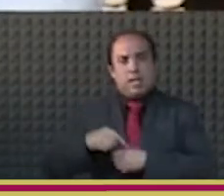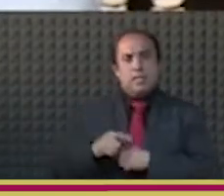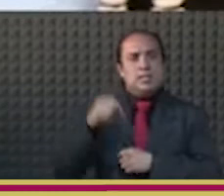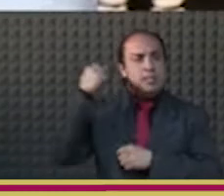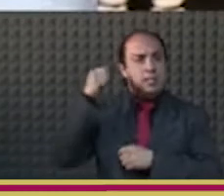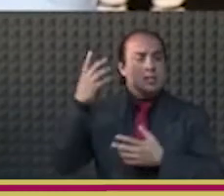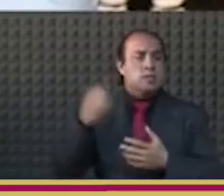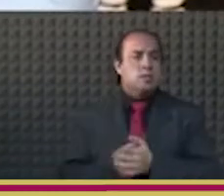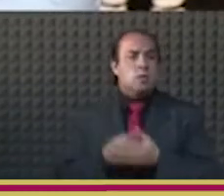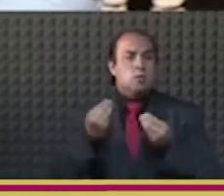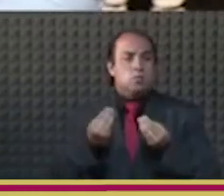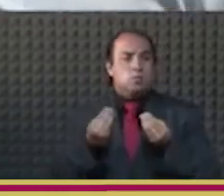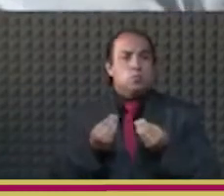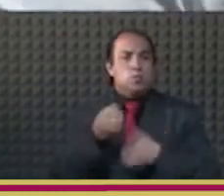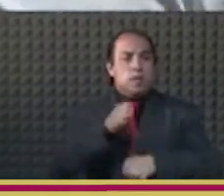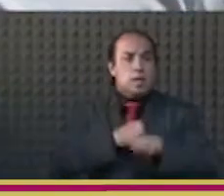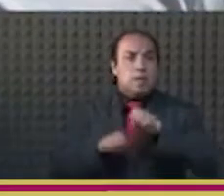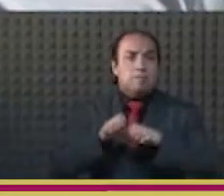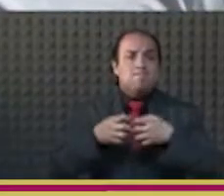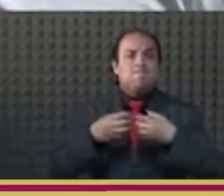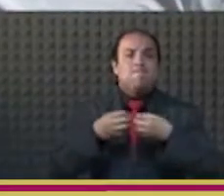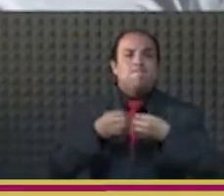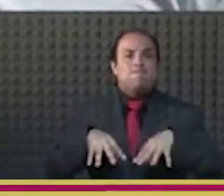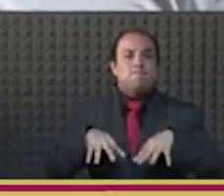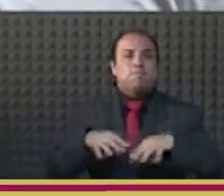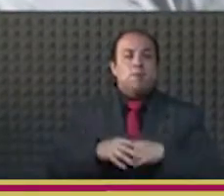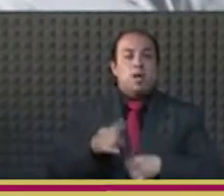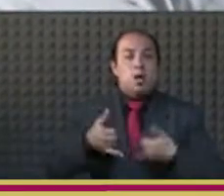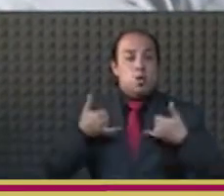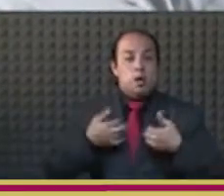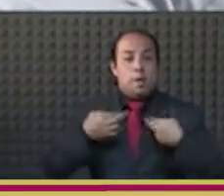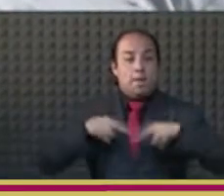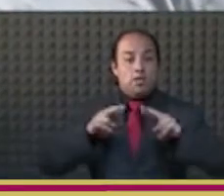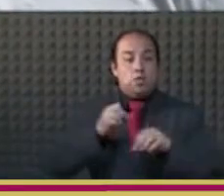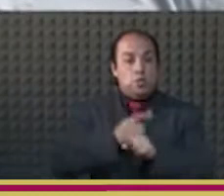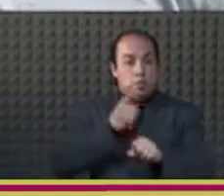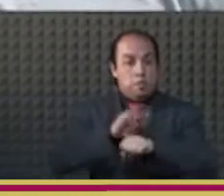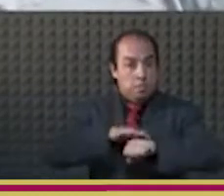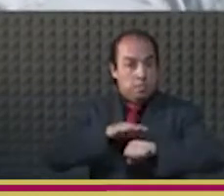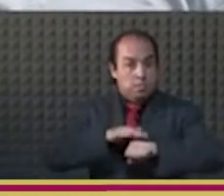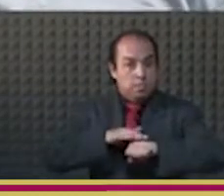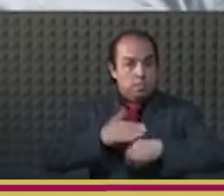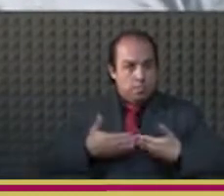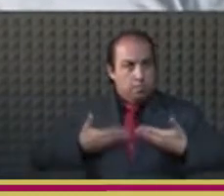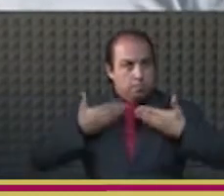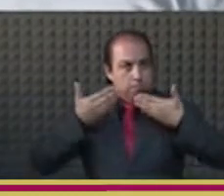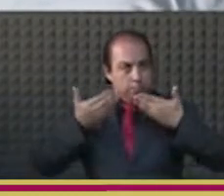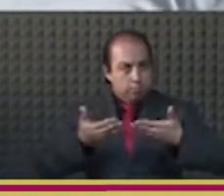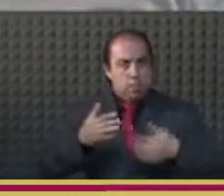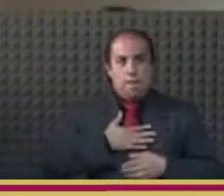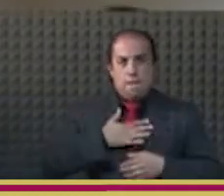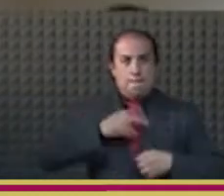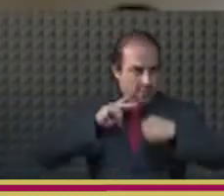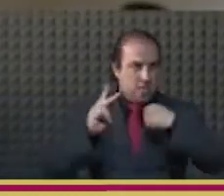Tabasco. Muchas compañías quebraron. Y Jóvenes representó una oportunidad más para creer pues, en mi tierra,